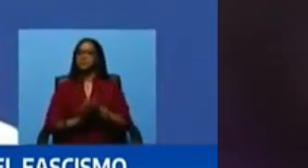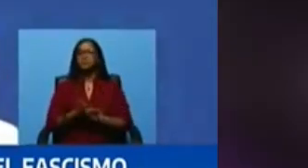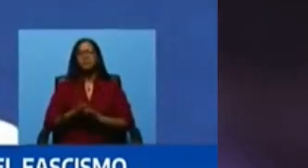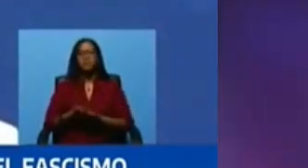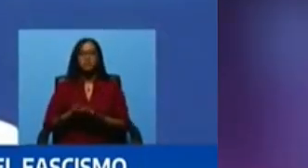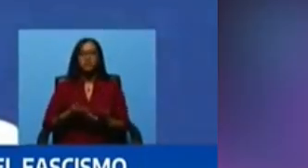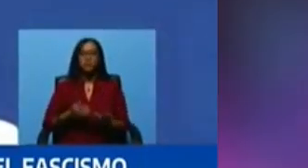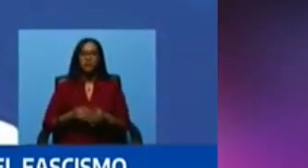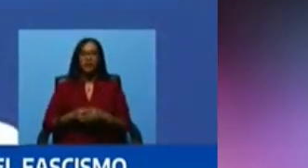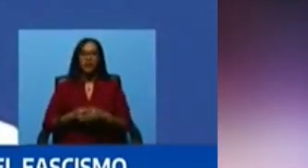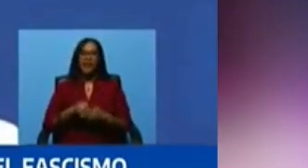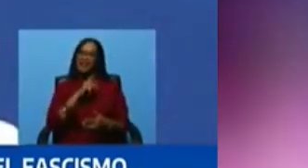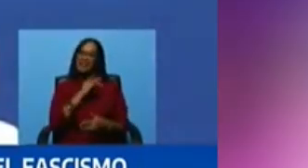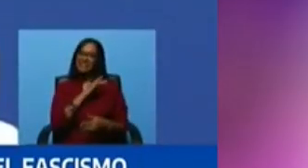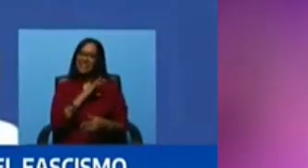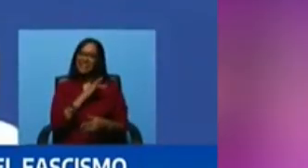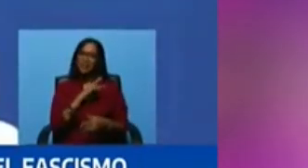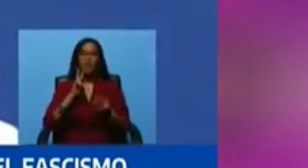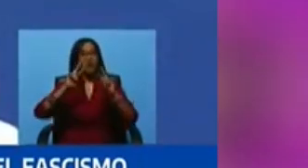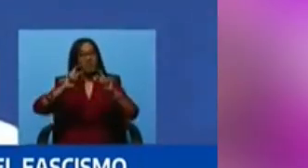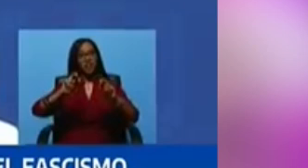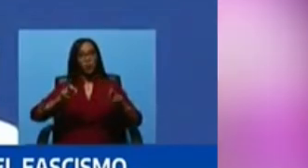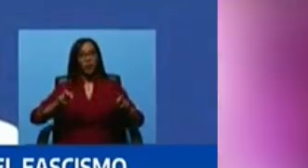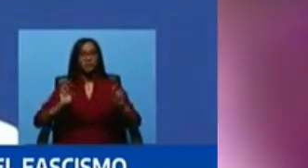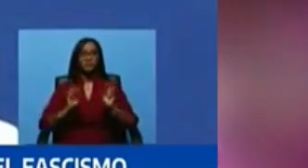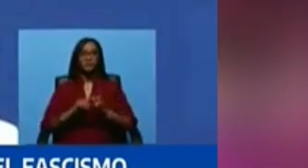Que en Santiago de Chile averigüen.